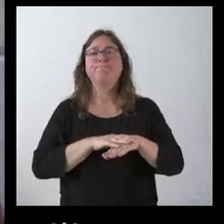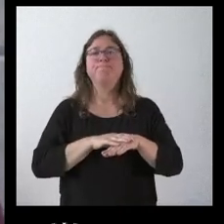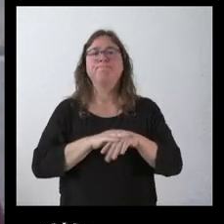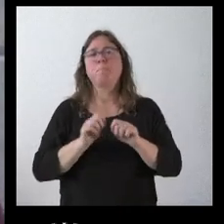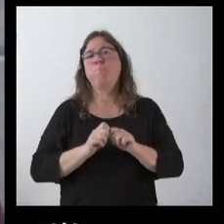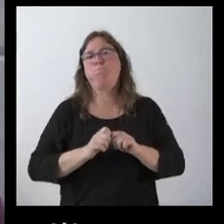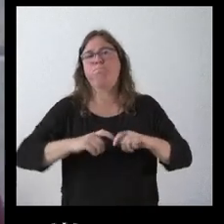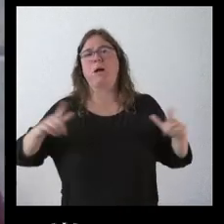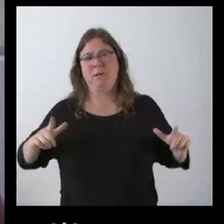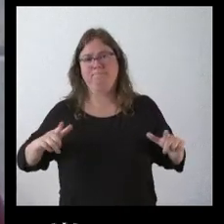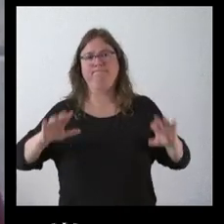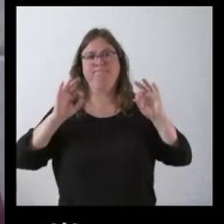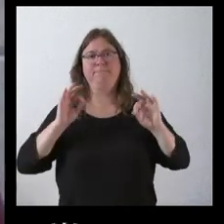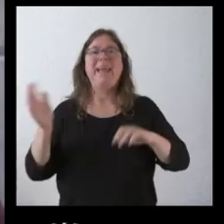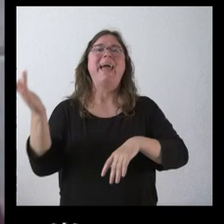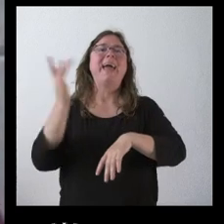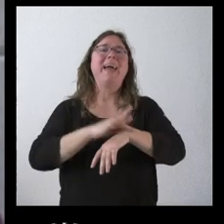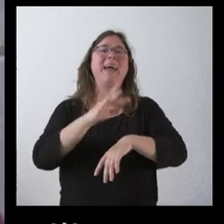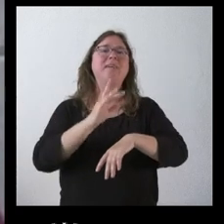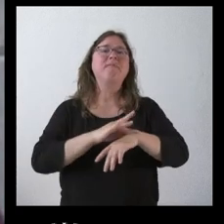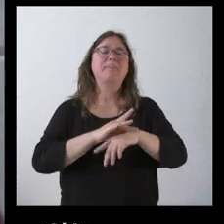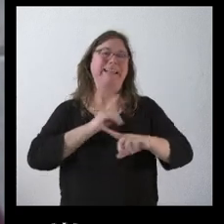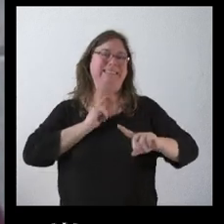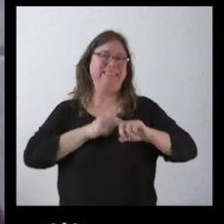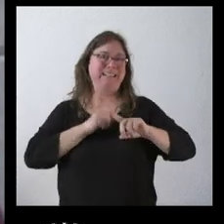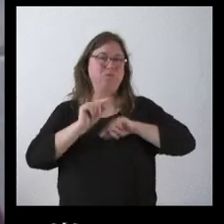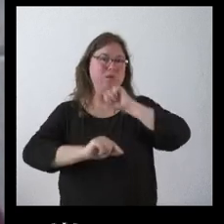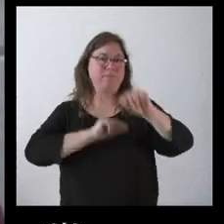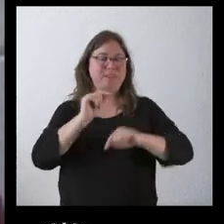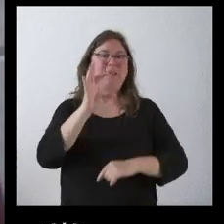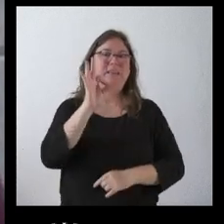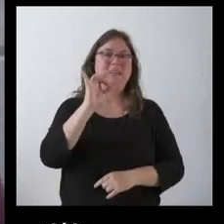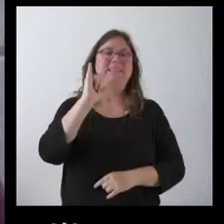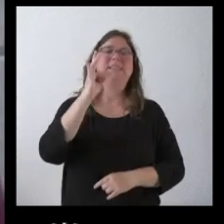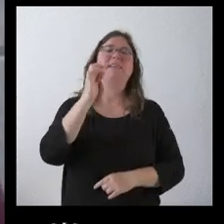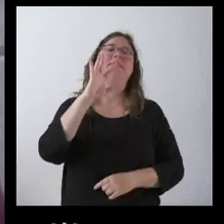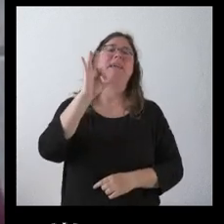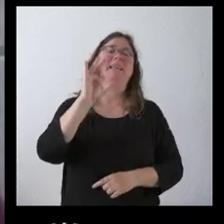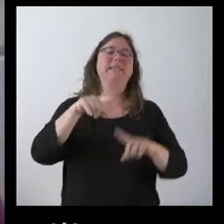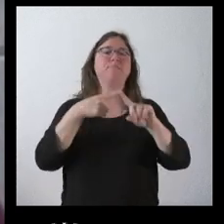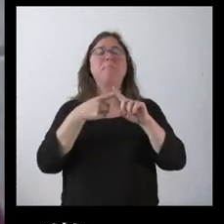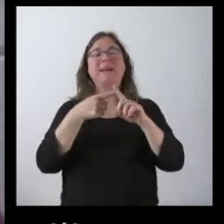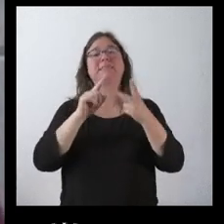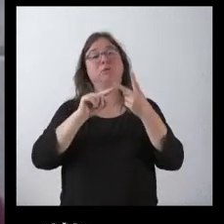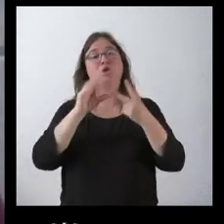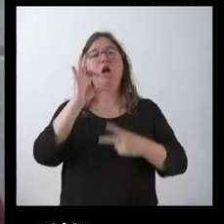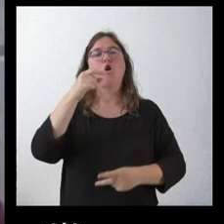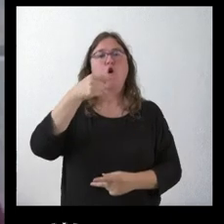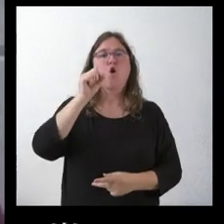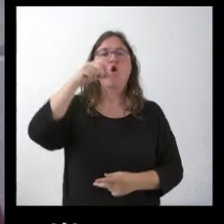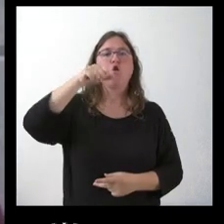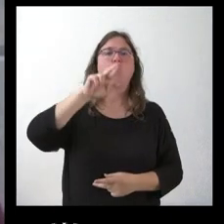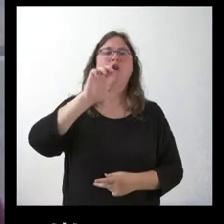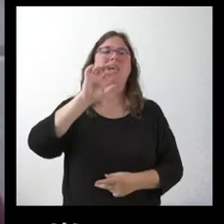aumento significativo de enfermedades de transmisión sexual, en concreto de sífilis y gonorrea en esta comarca de Soria. No